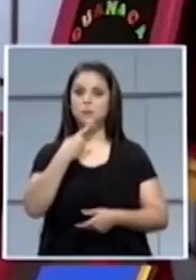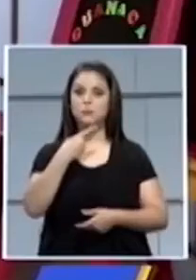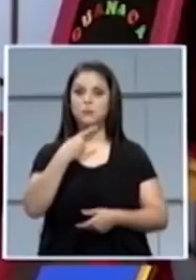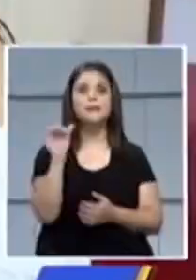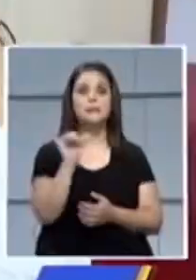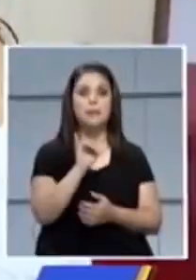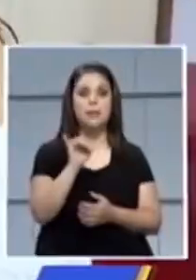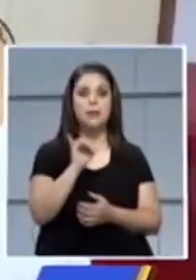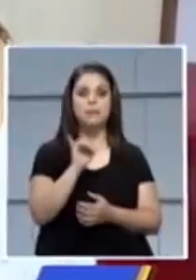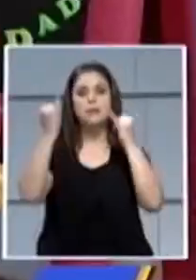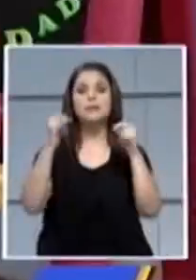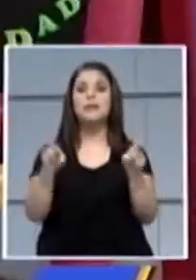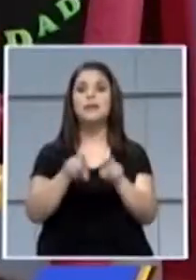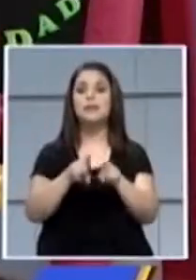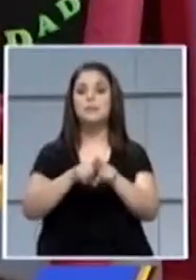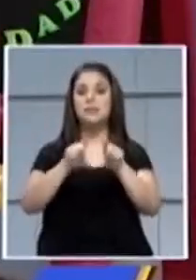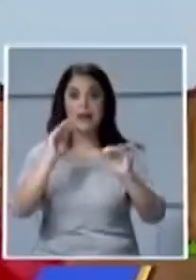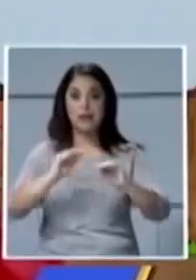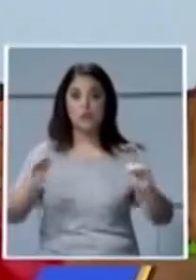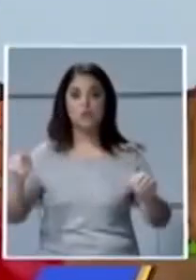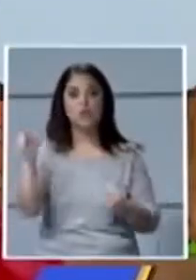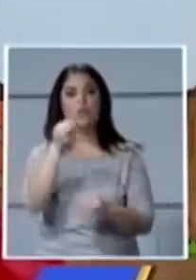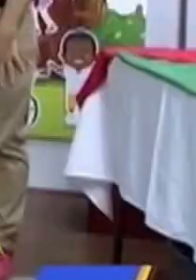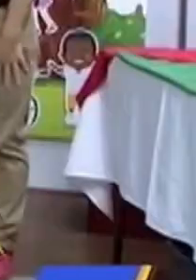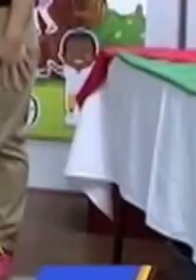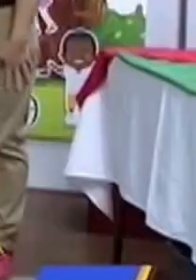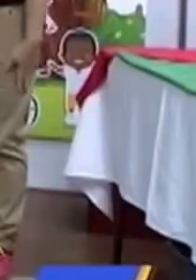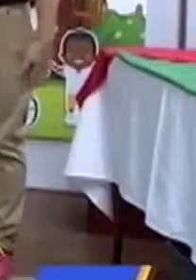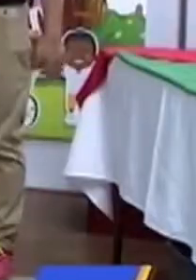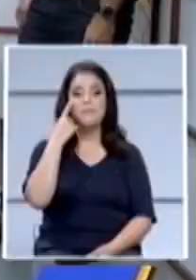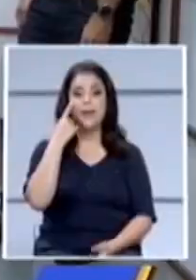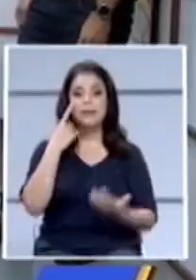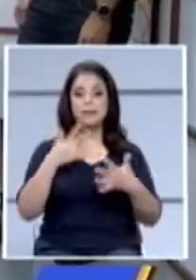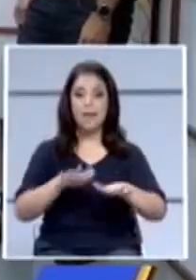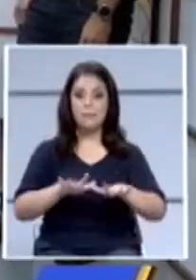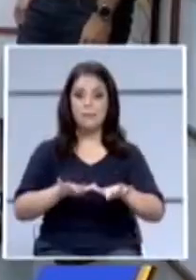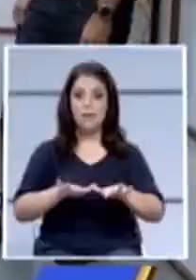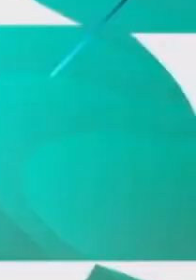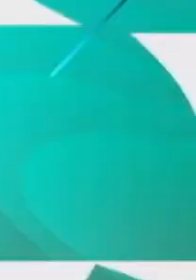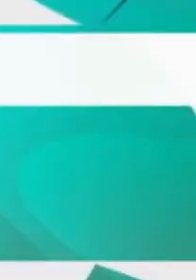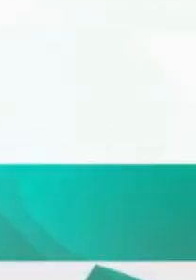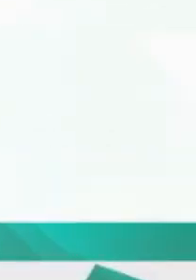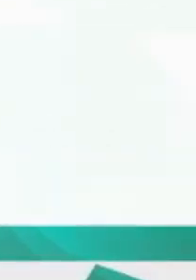a continuación aprendo el camba bicentenario primero instancia